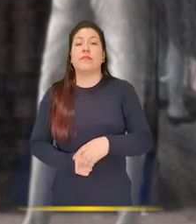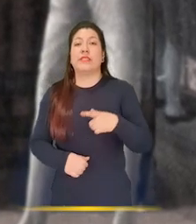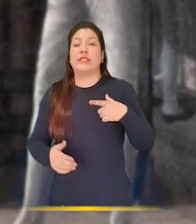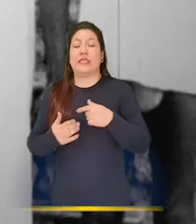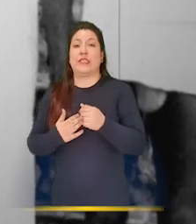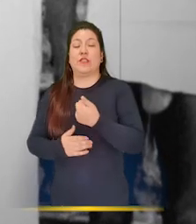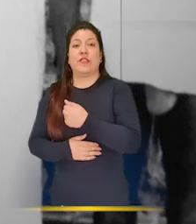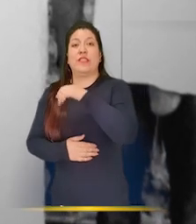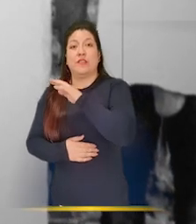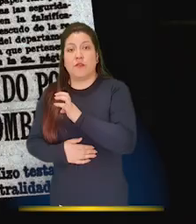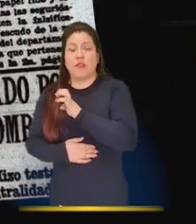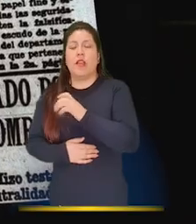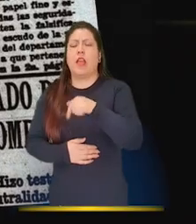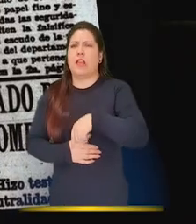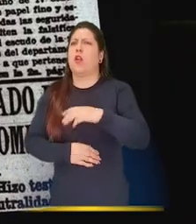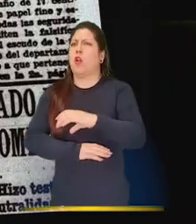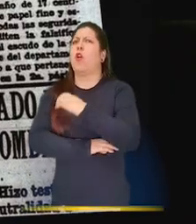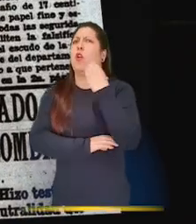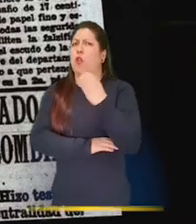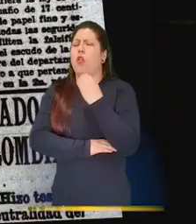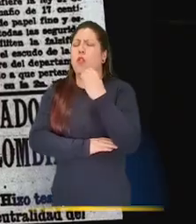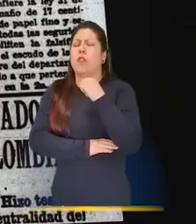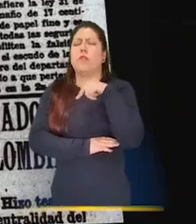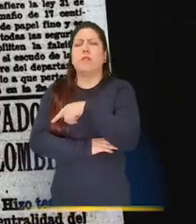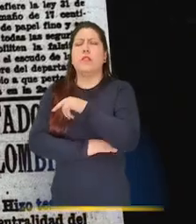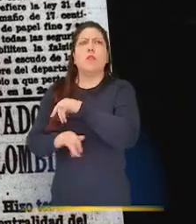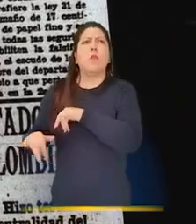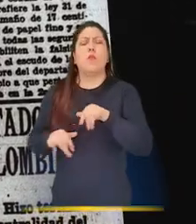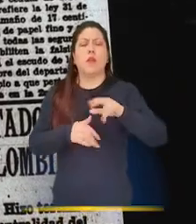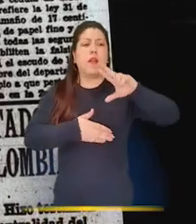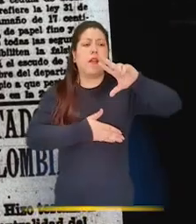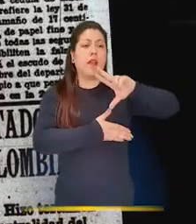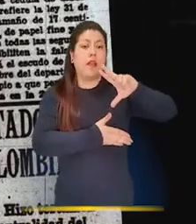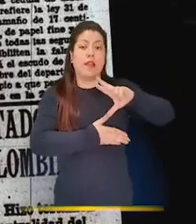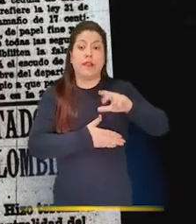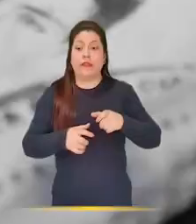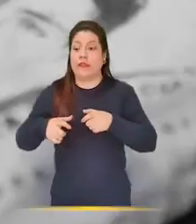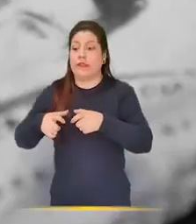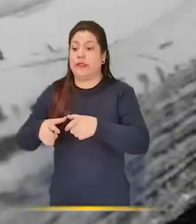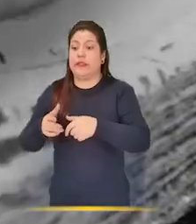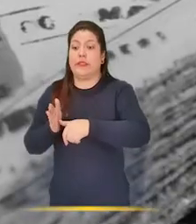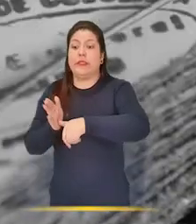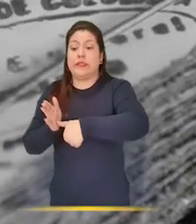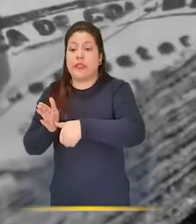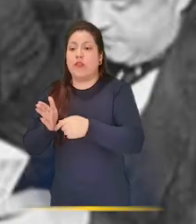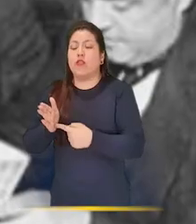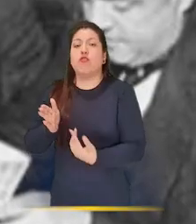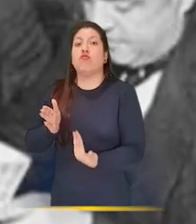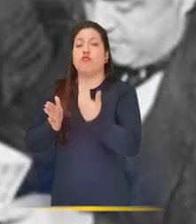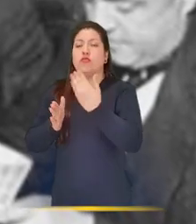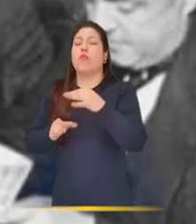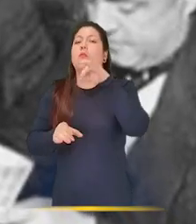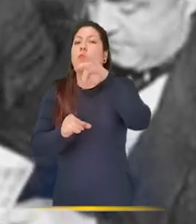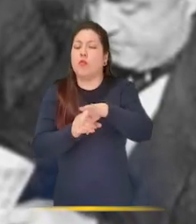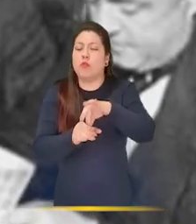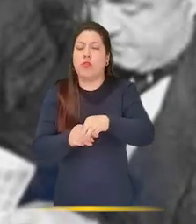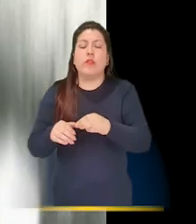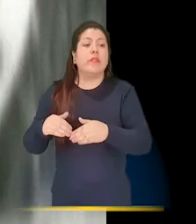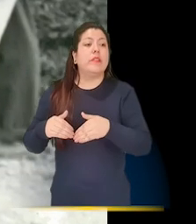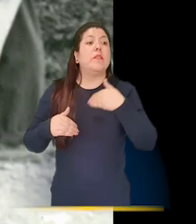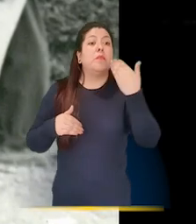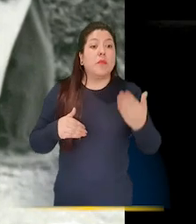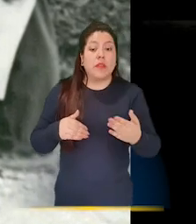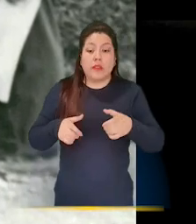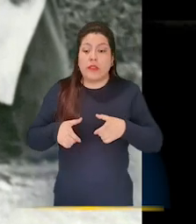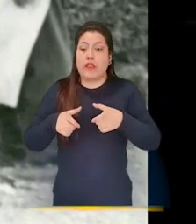Siglos XIX, XX. En Colombia, como en la mayoría de los países de América Latina, la cédula nace como un instrumento para votar